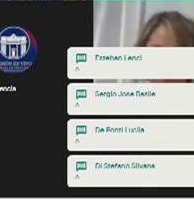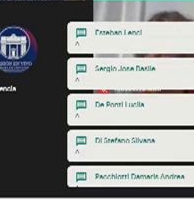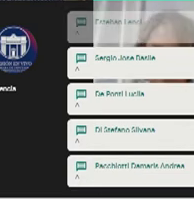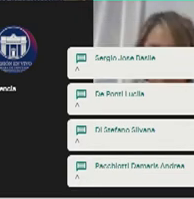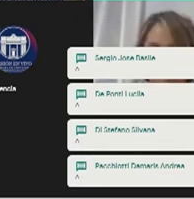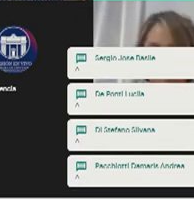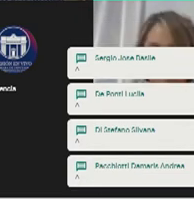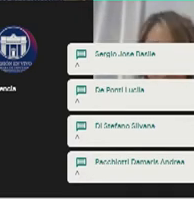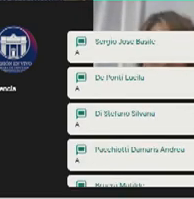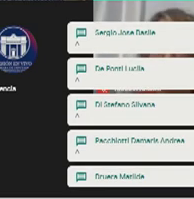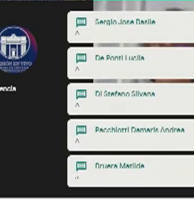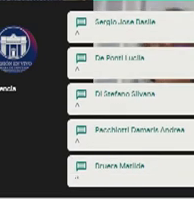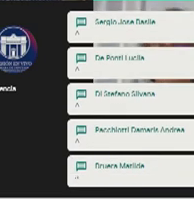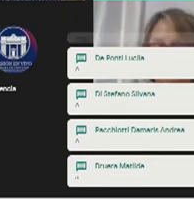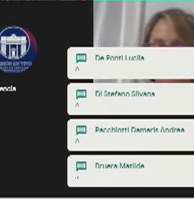aprobado